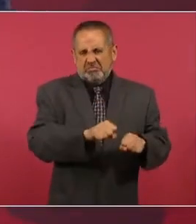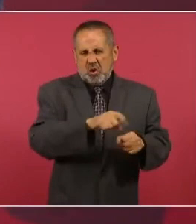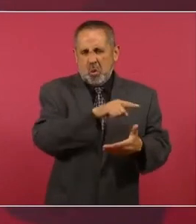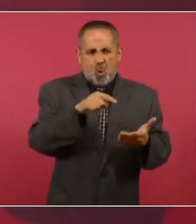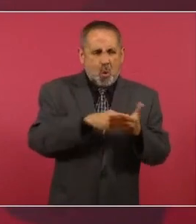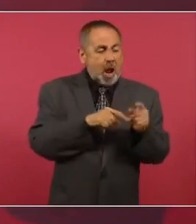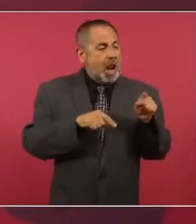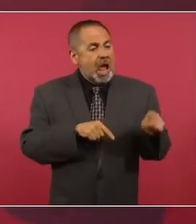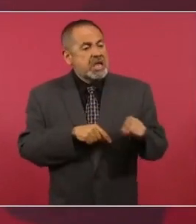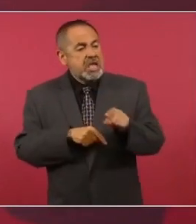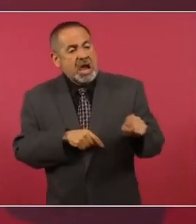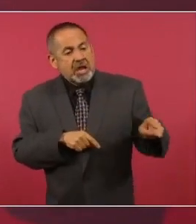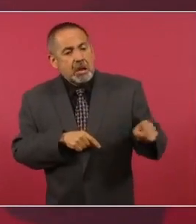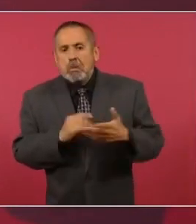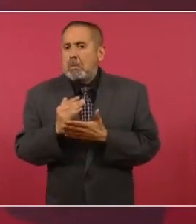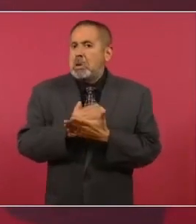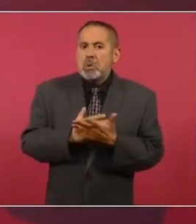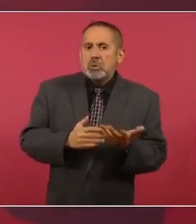Si no hay